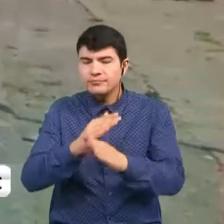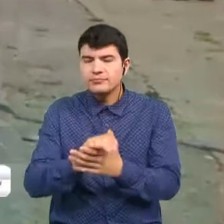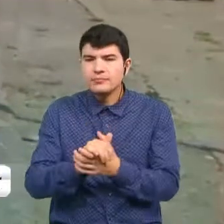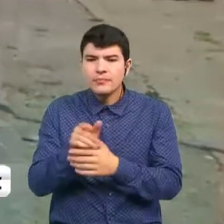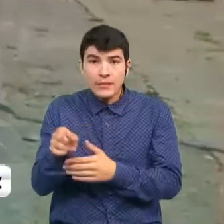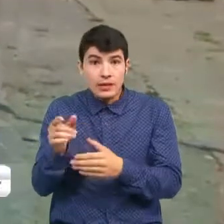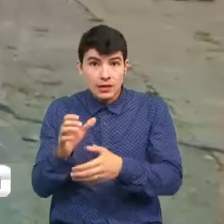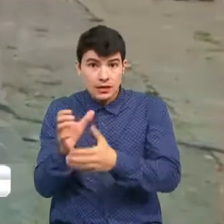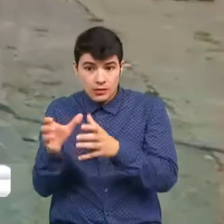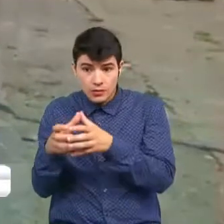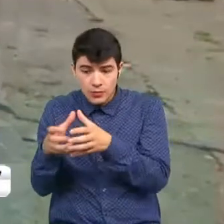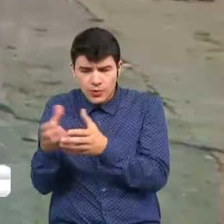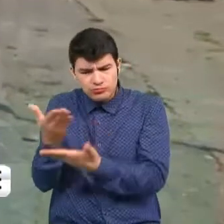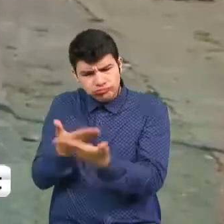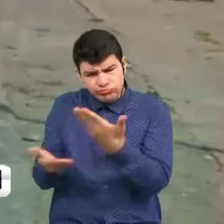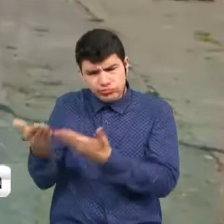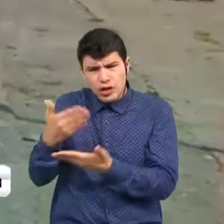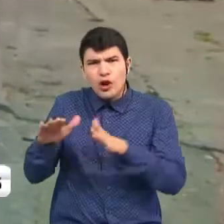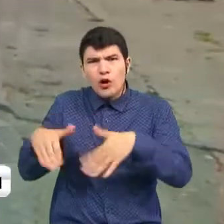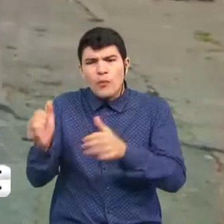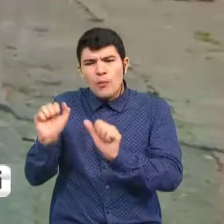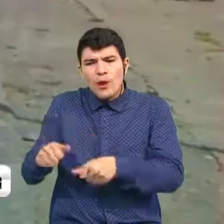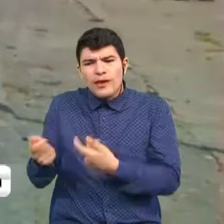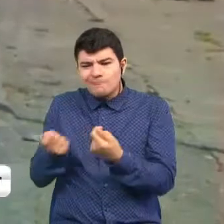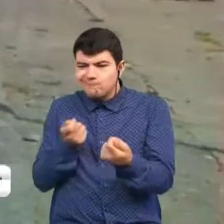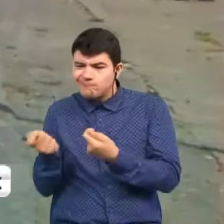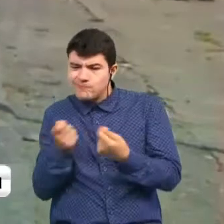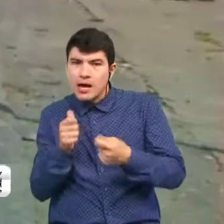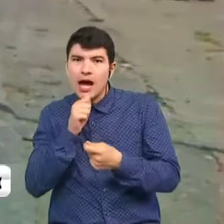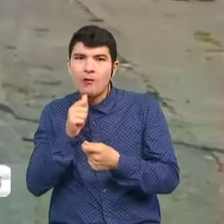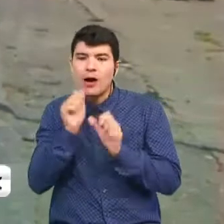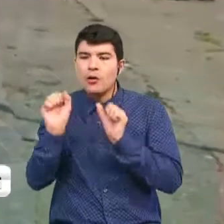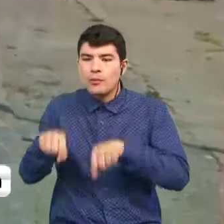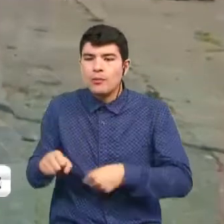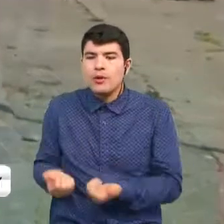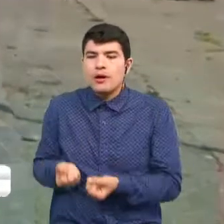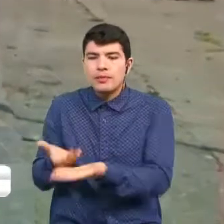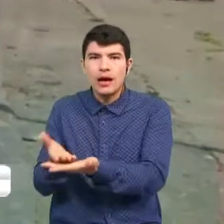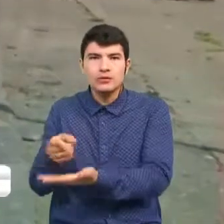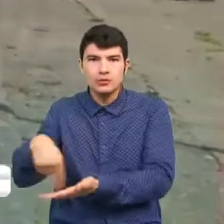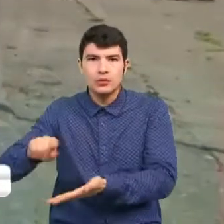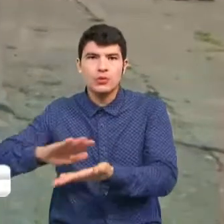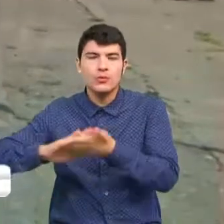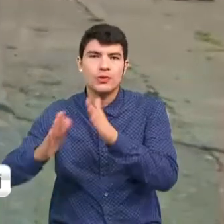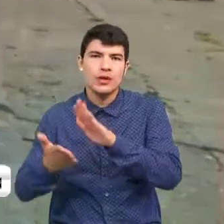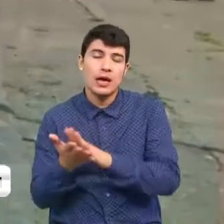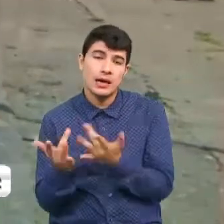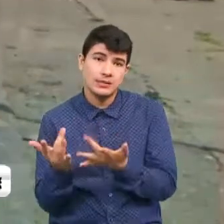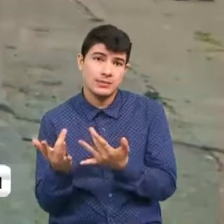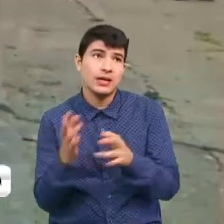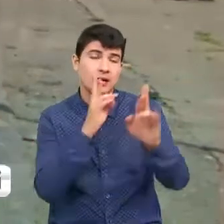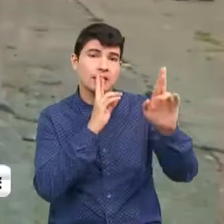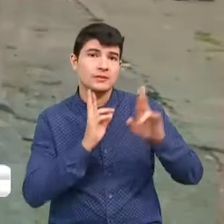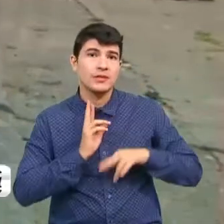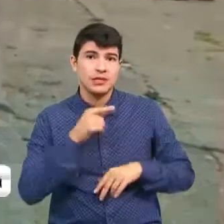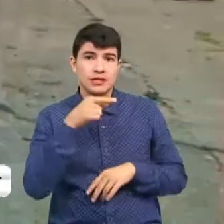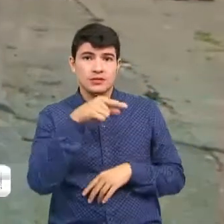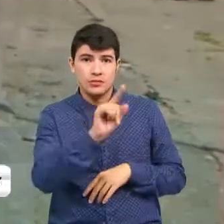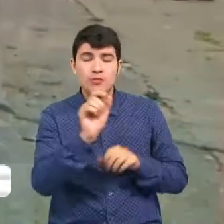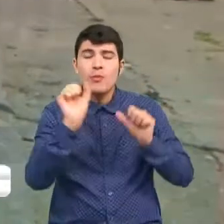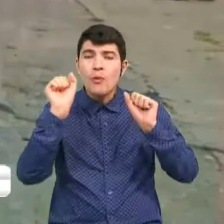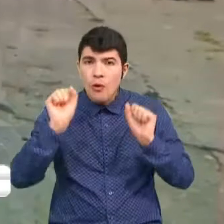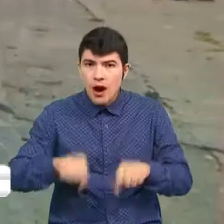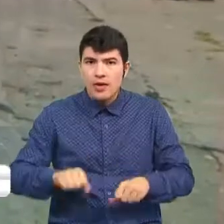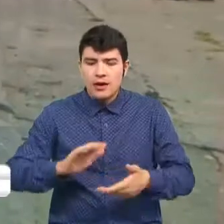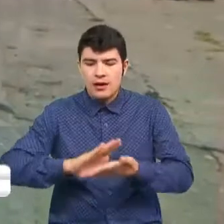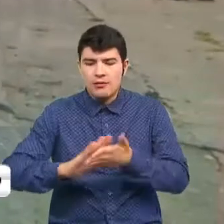retornar la normalidad en el suministro del preciado líquido al corregimiento de guamachito se espera lógicamente las acciones contundentes y oportunas para que